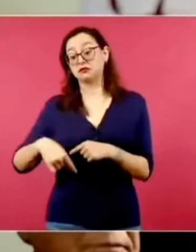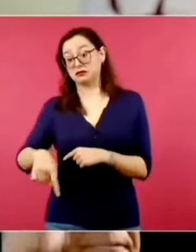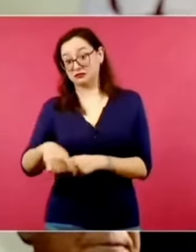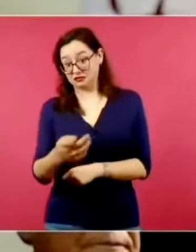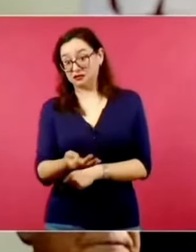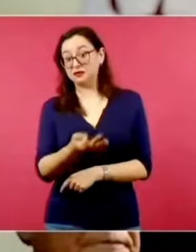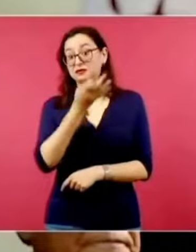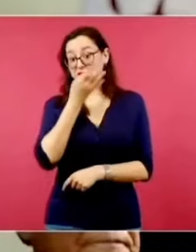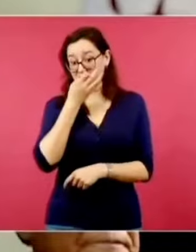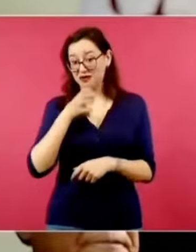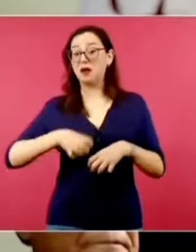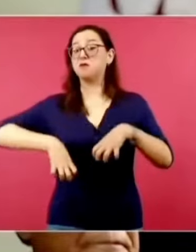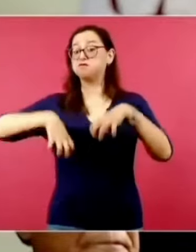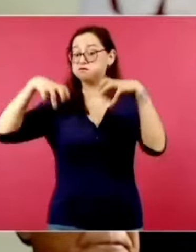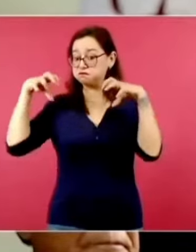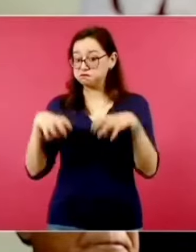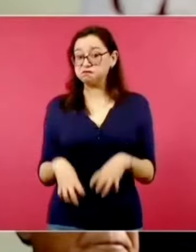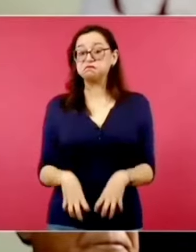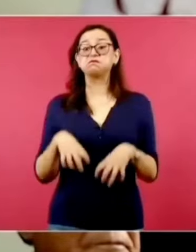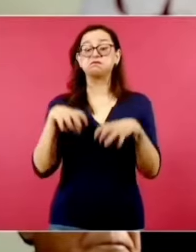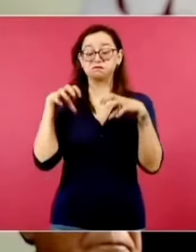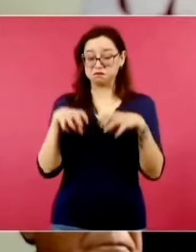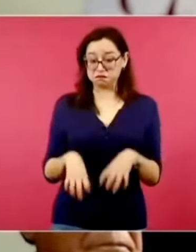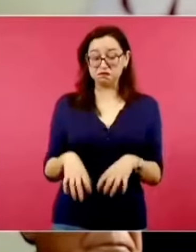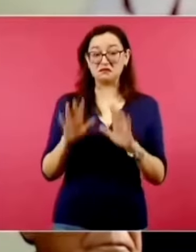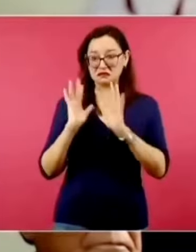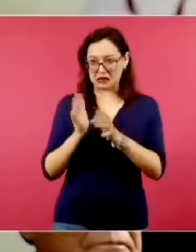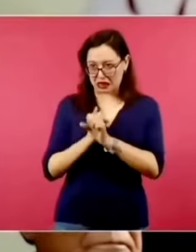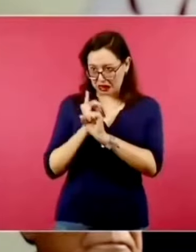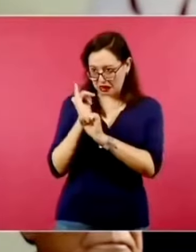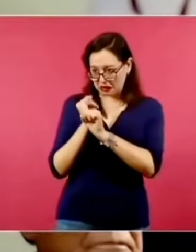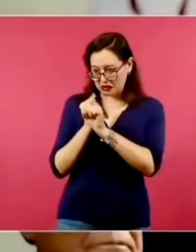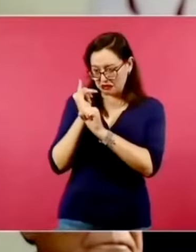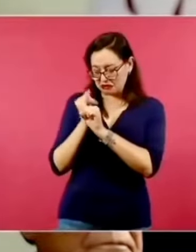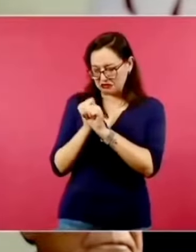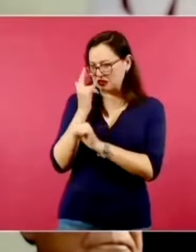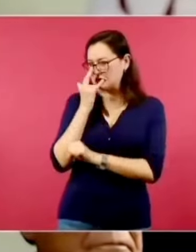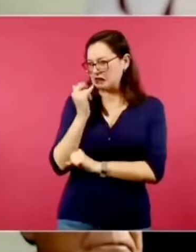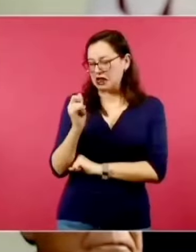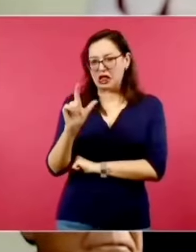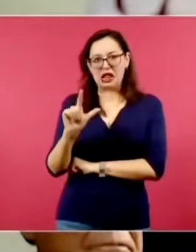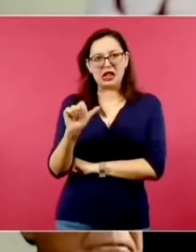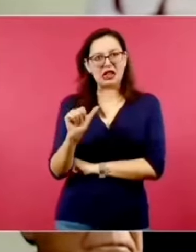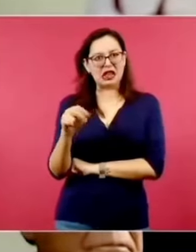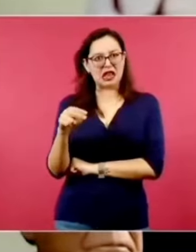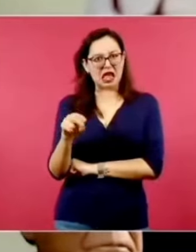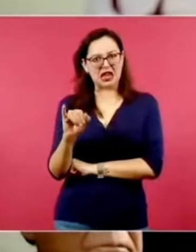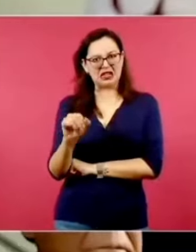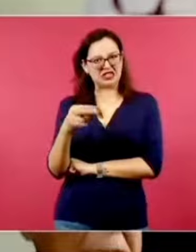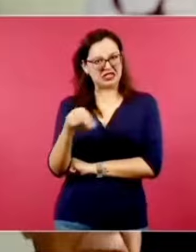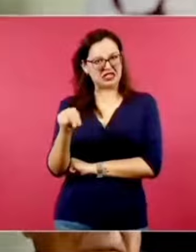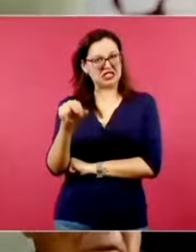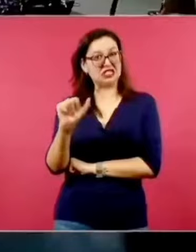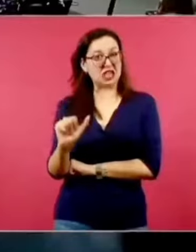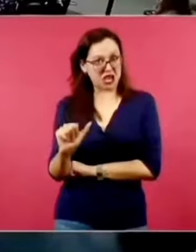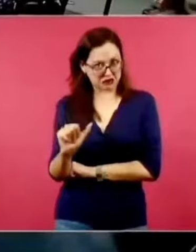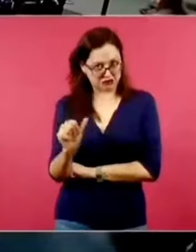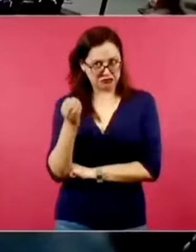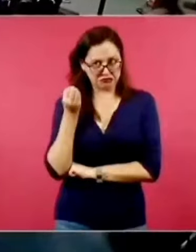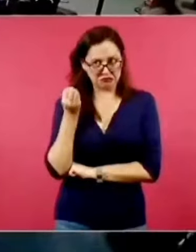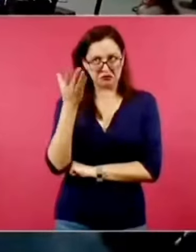haber muchas muchas lluvias y este sobre todo en el sur sureste donde